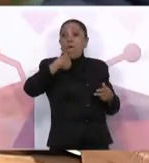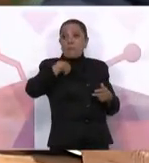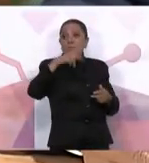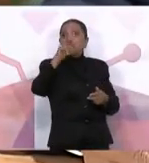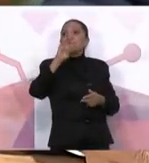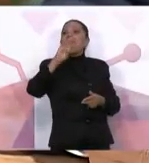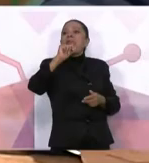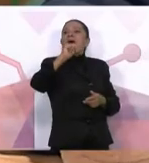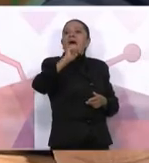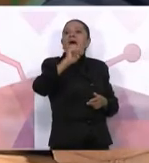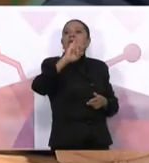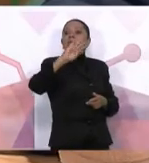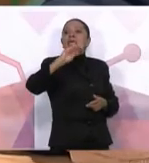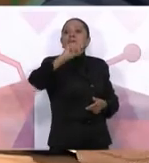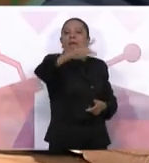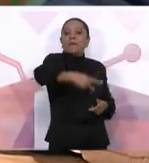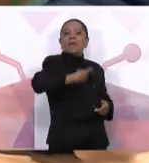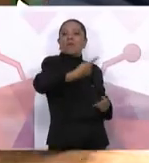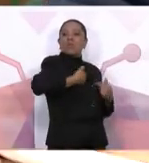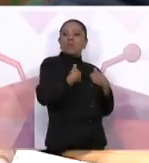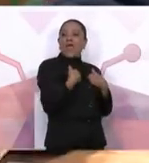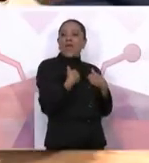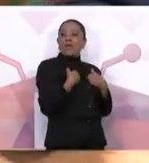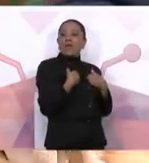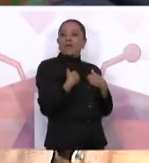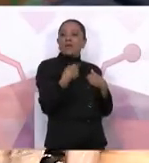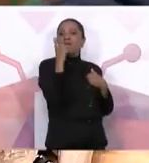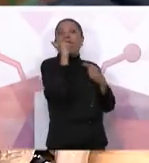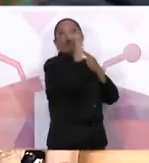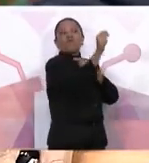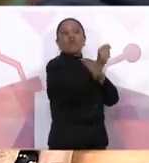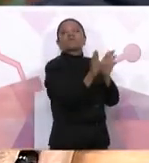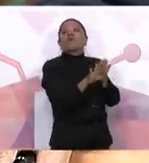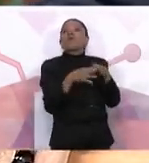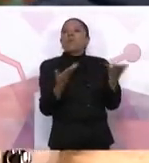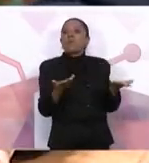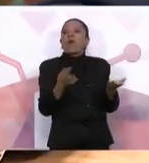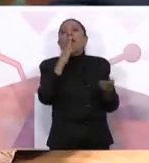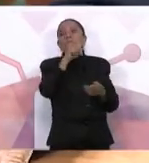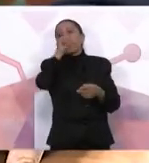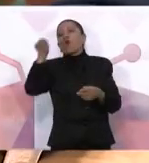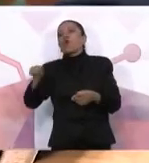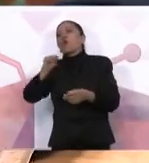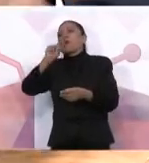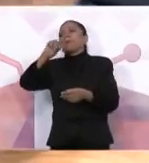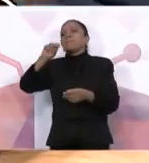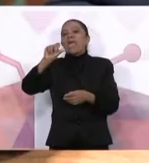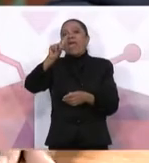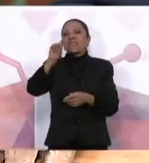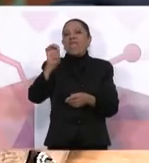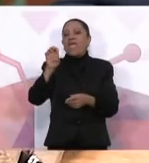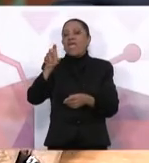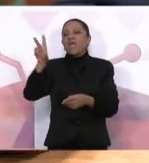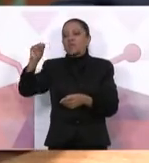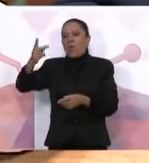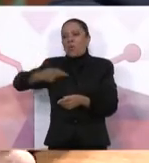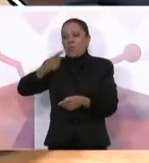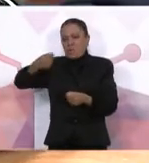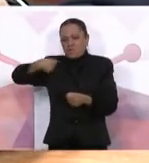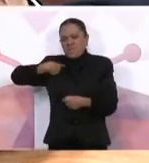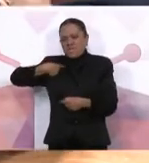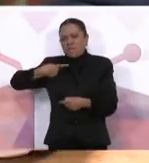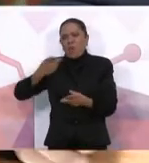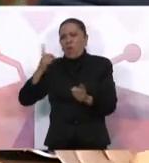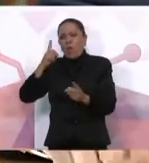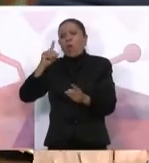que le pregunté jorge así es es lo que podría hacer para que él no tenga para que tenga un interruptor pues se